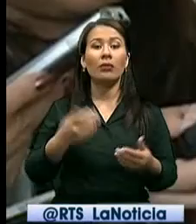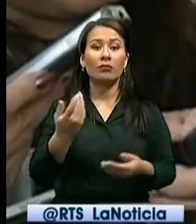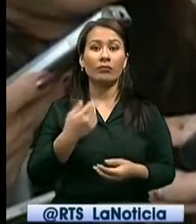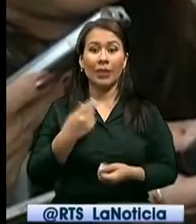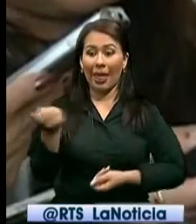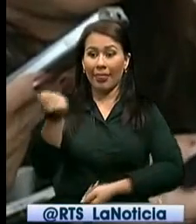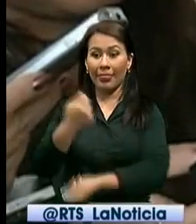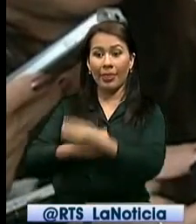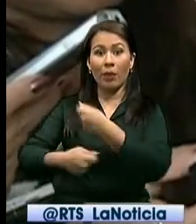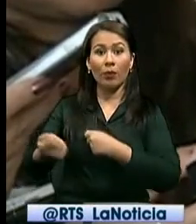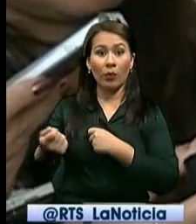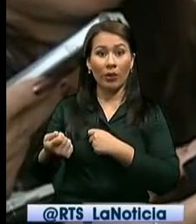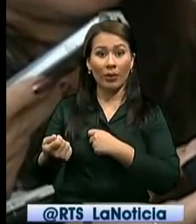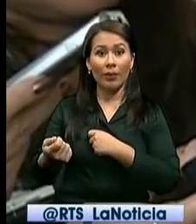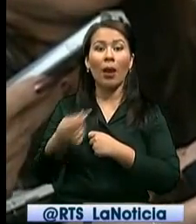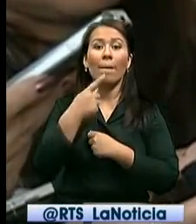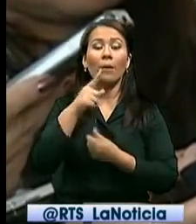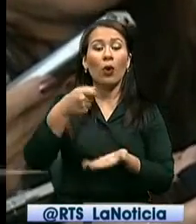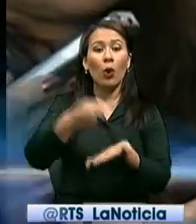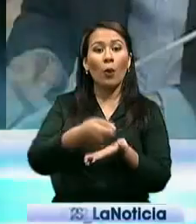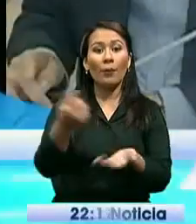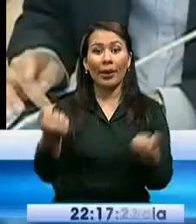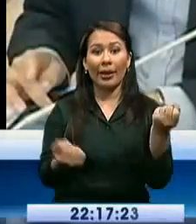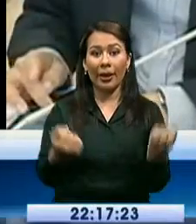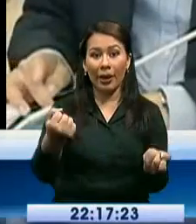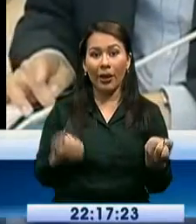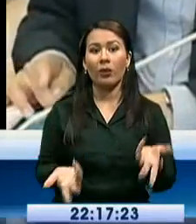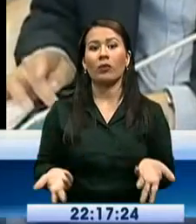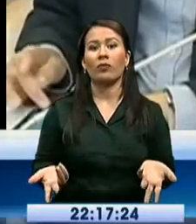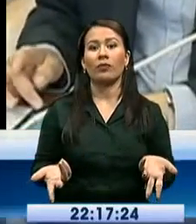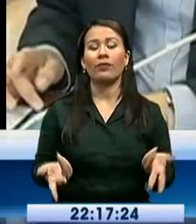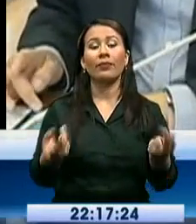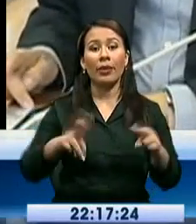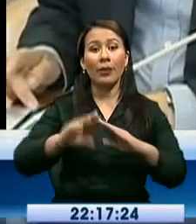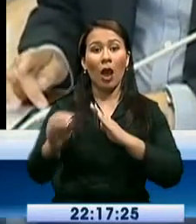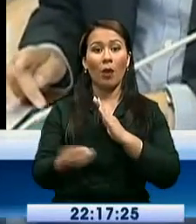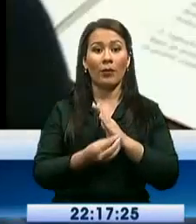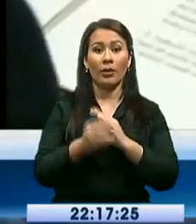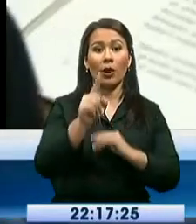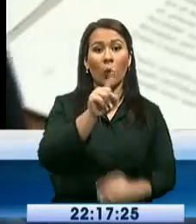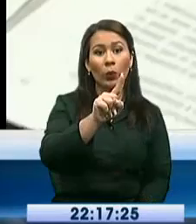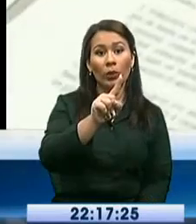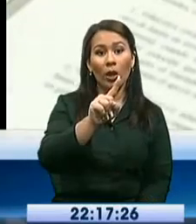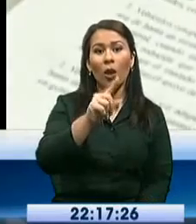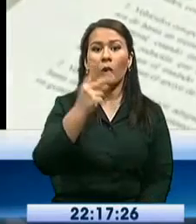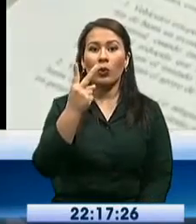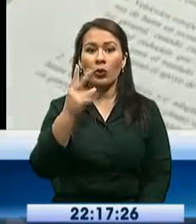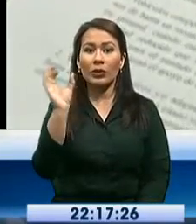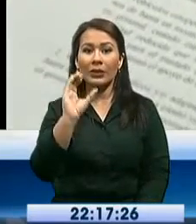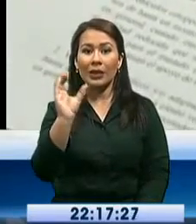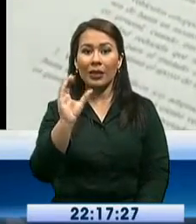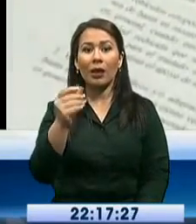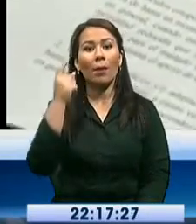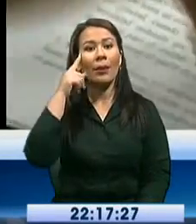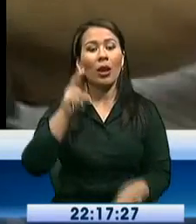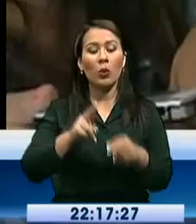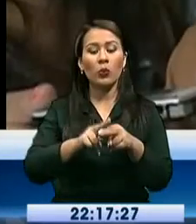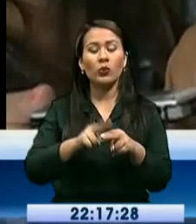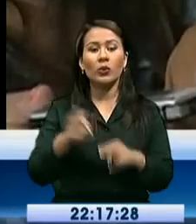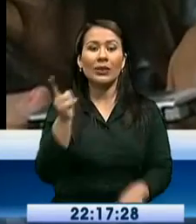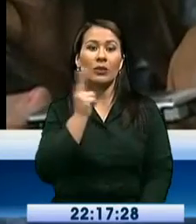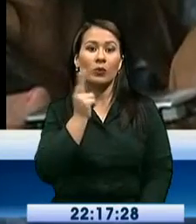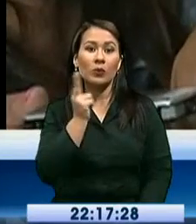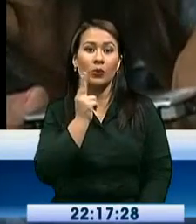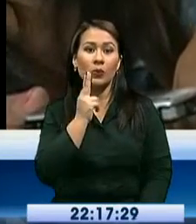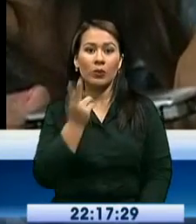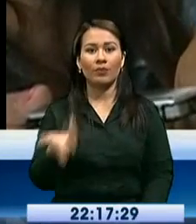devolución opere por la compra de vehículos, por ejemplo. Se incrementa de 1 a 2 centavos de dólar el impuesto al consumo de cigarrillos.